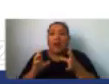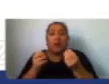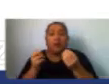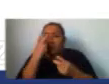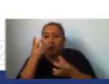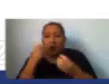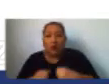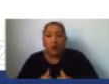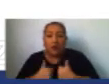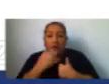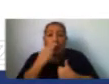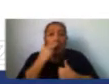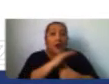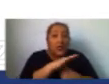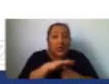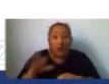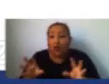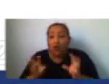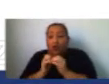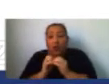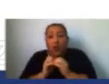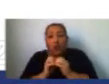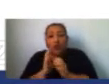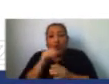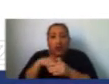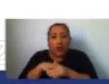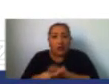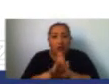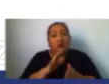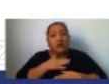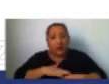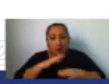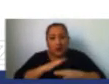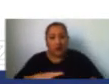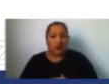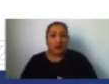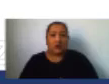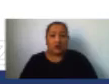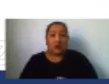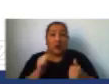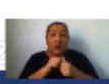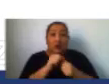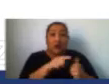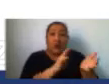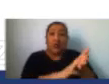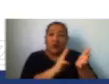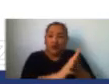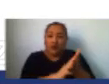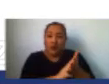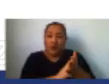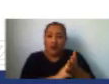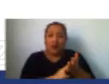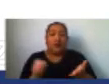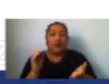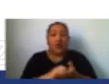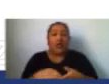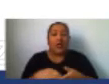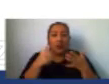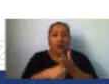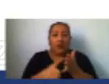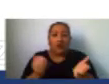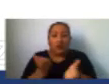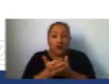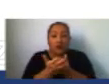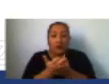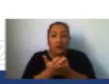niñas, niños y adolescentes enfrentan esta cuarentena. Ante ello, la Defensoría del Pueblo también emitió recomendaciones para evaluar